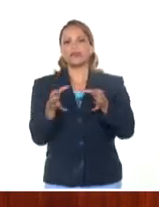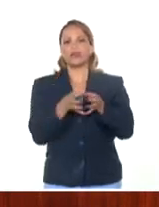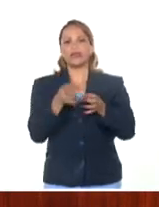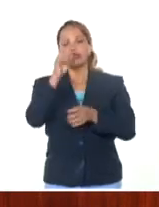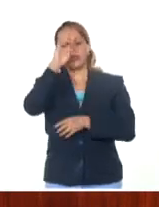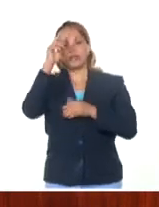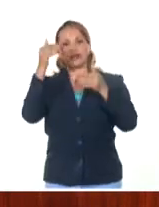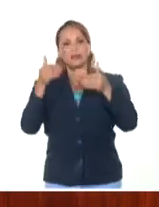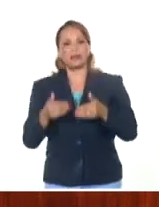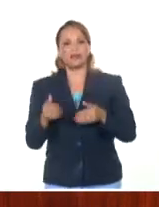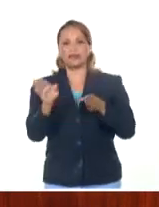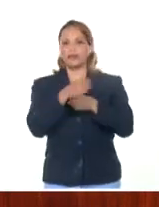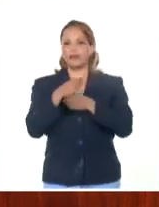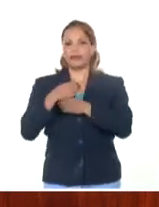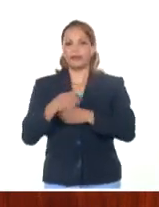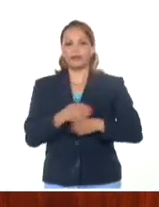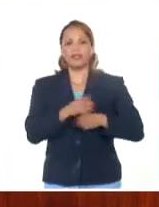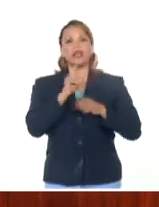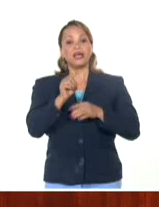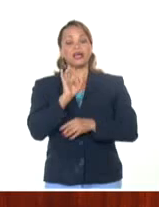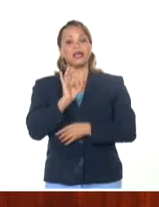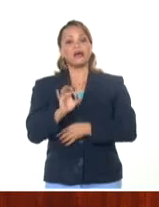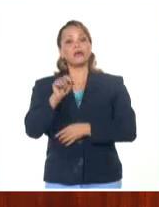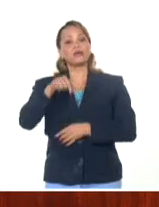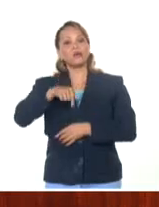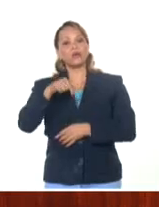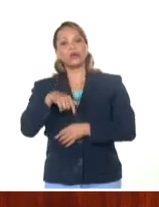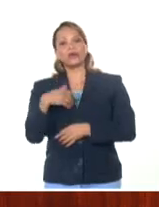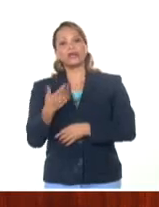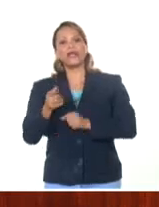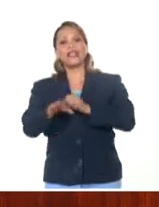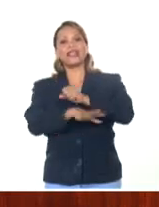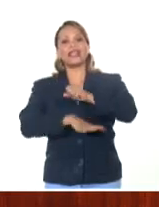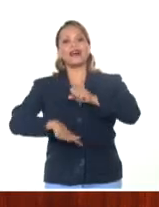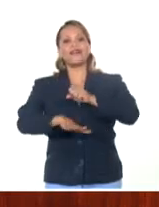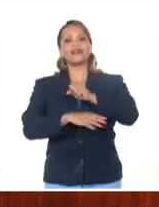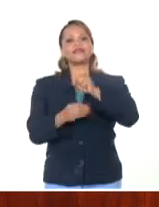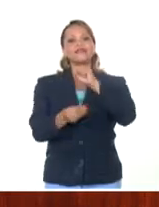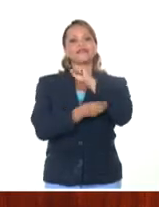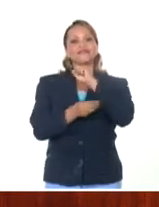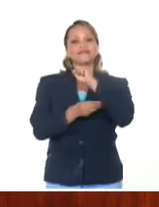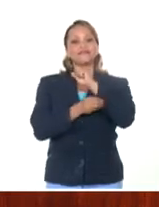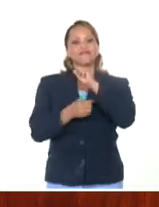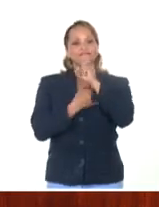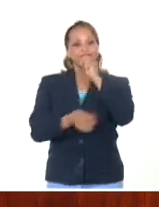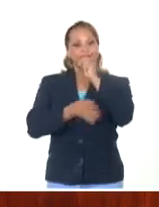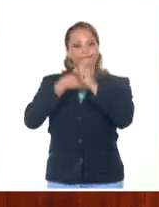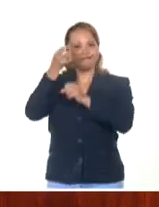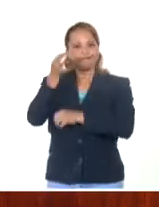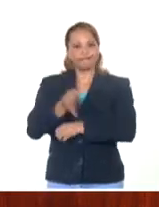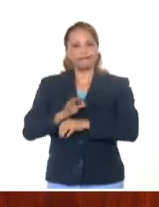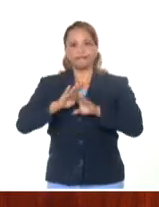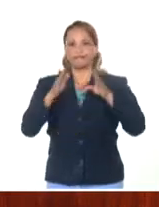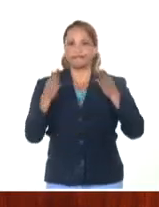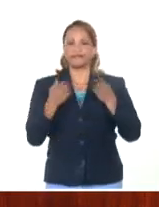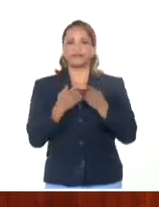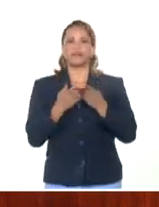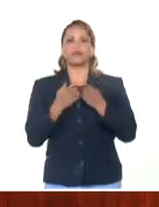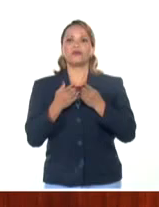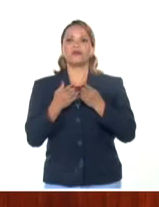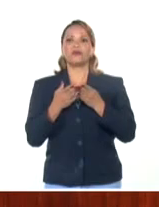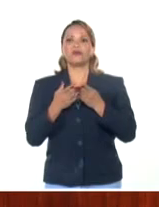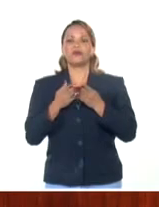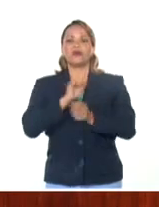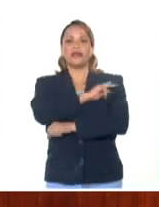salud, entre otros, que constituyen hoy la base sólida de la realidad y del contenido de la